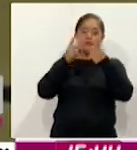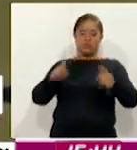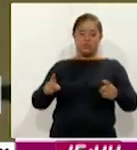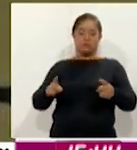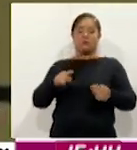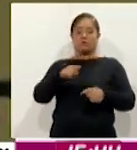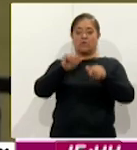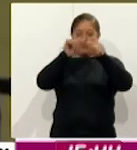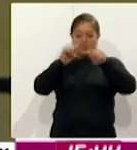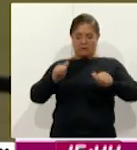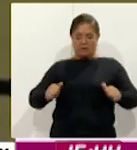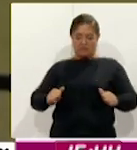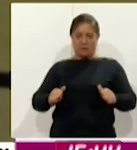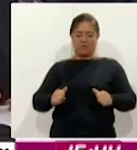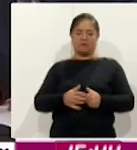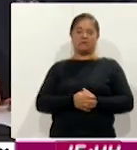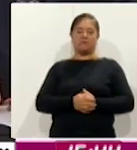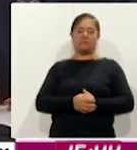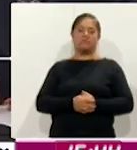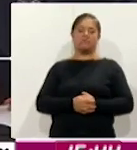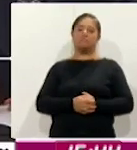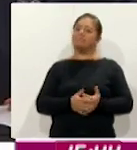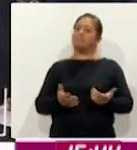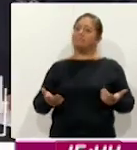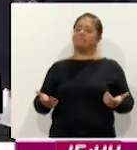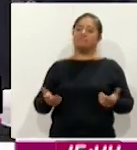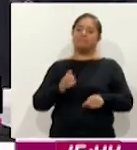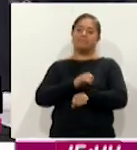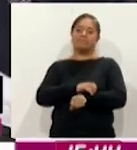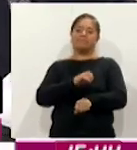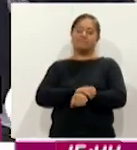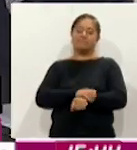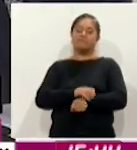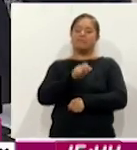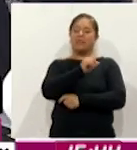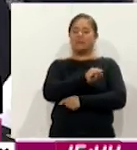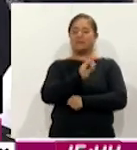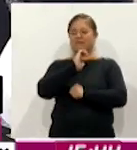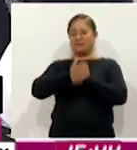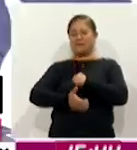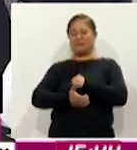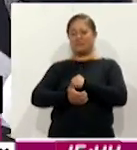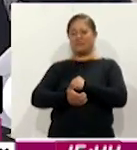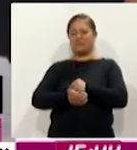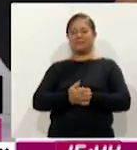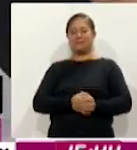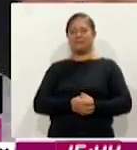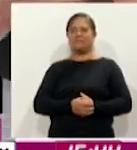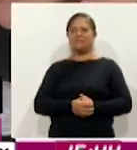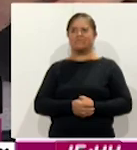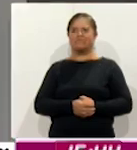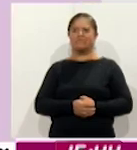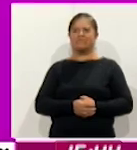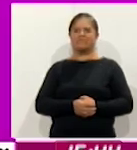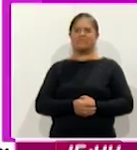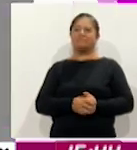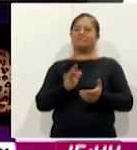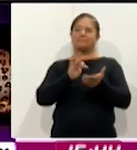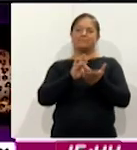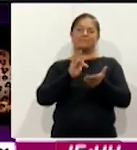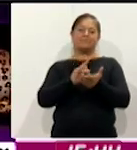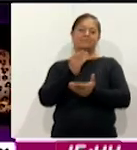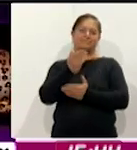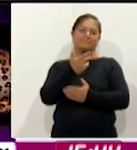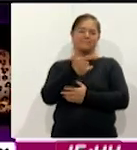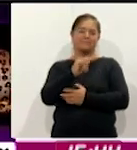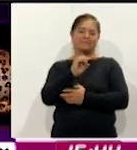en las artes artísticas. Pues Nelly, amigos del auditorio, con esta información culminamos este bloque. Muchas gracias,